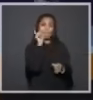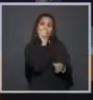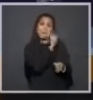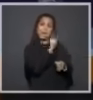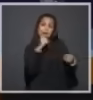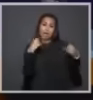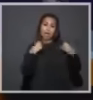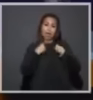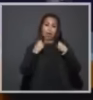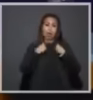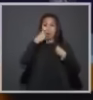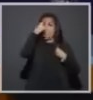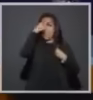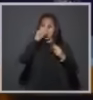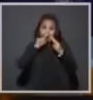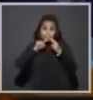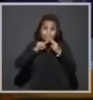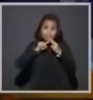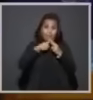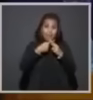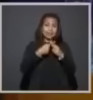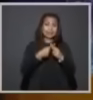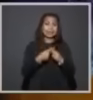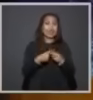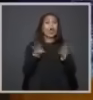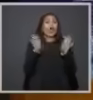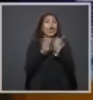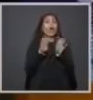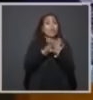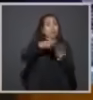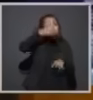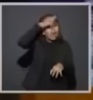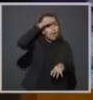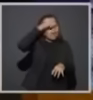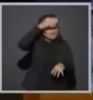para que inicien como aprendices